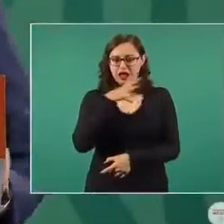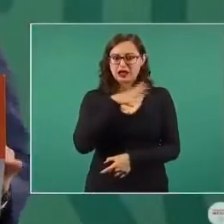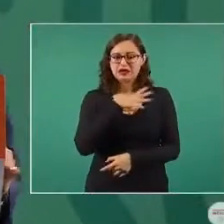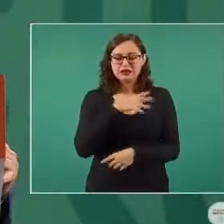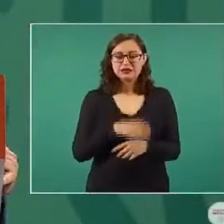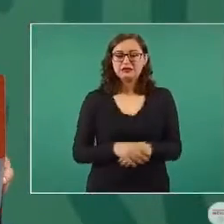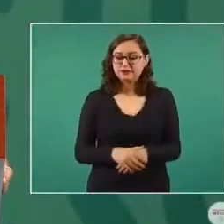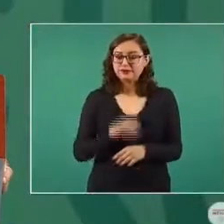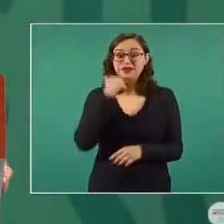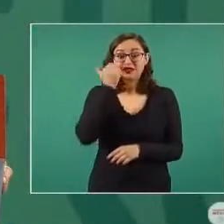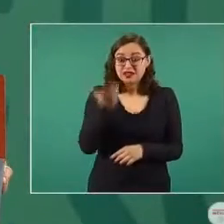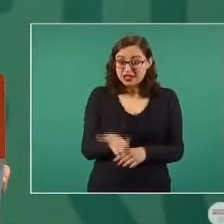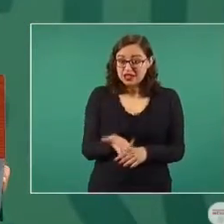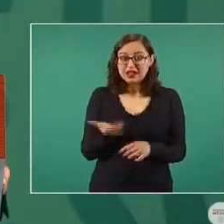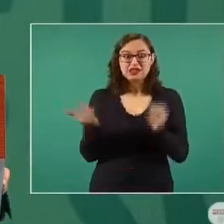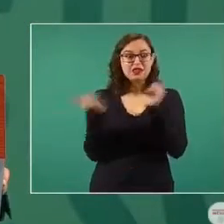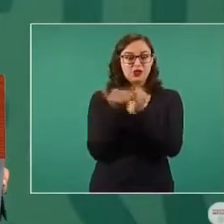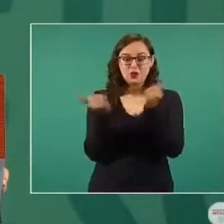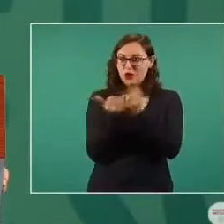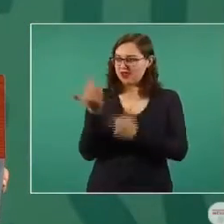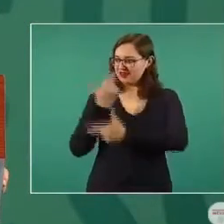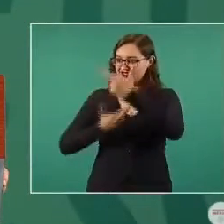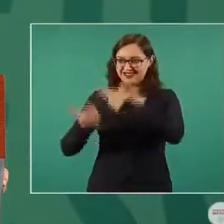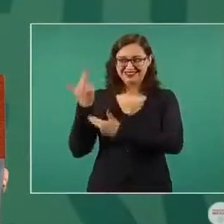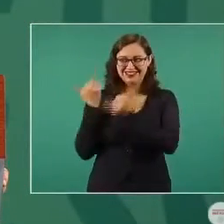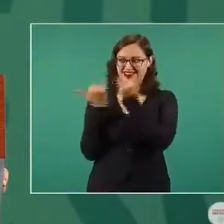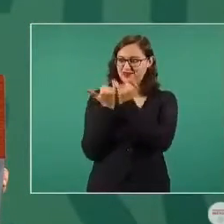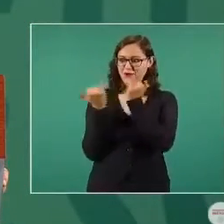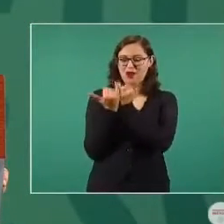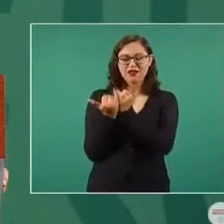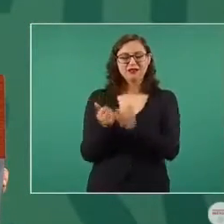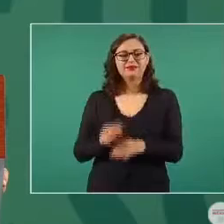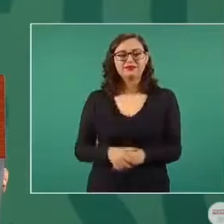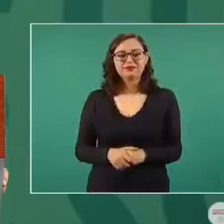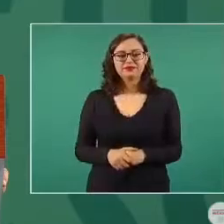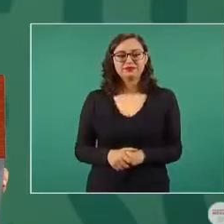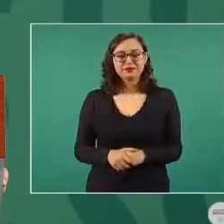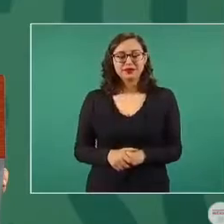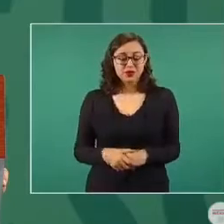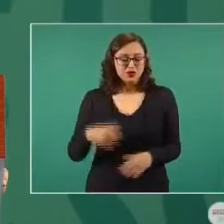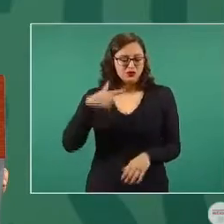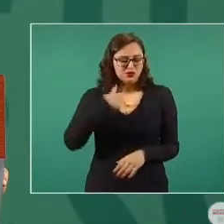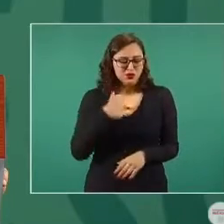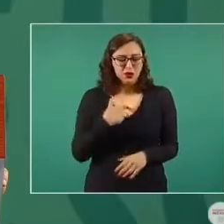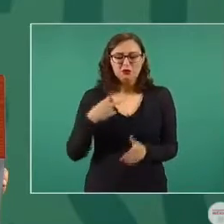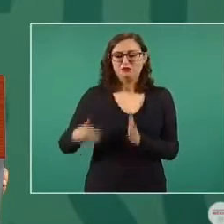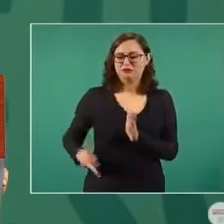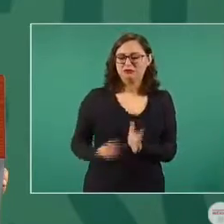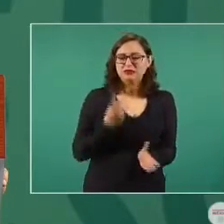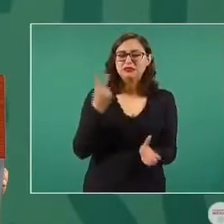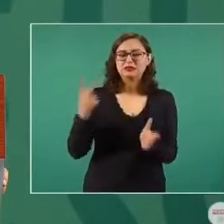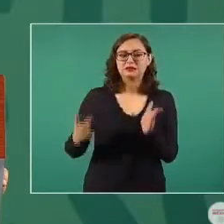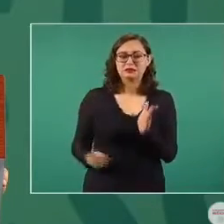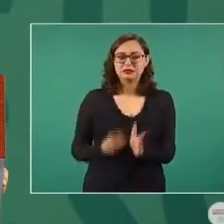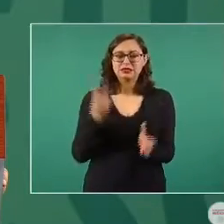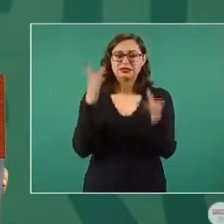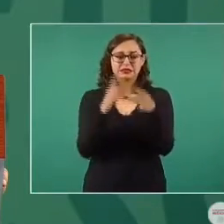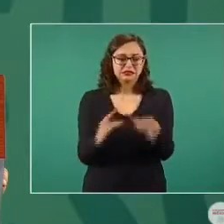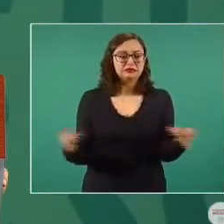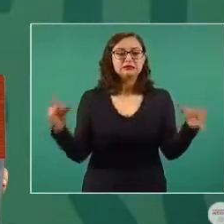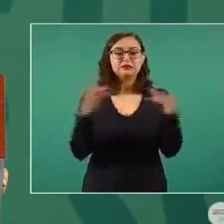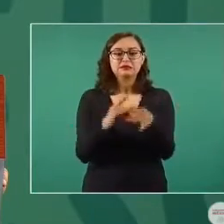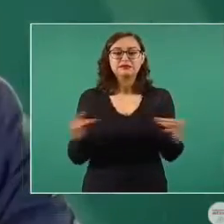queriendo aplicar la misma fórmula, y me canso de recordar la frase